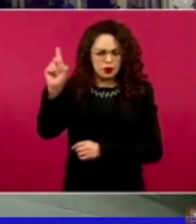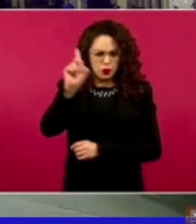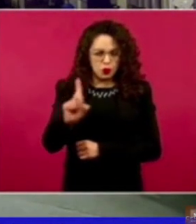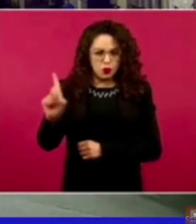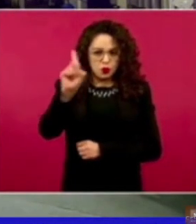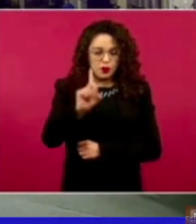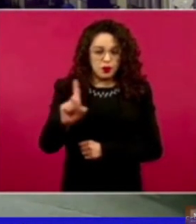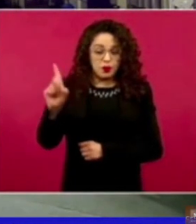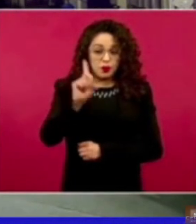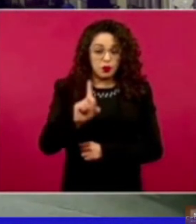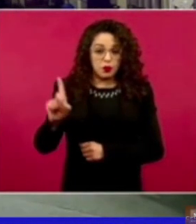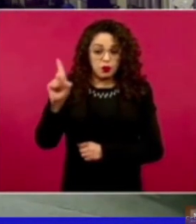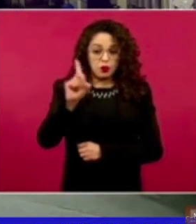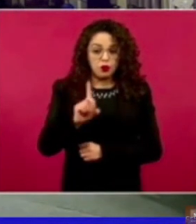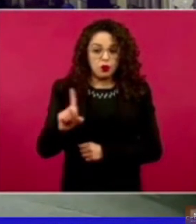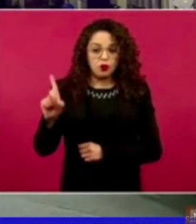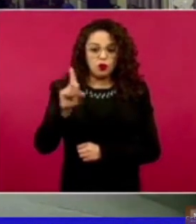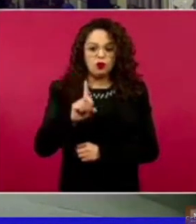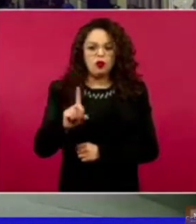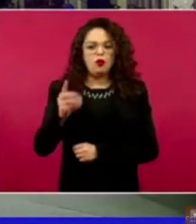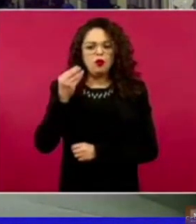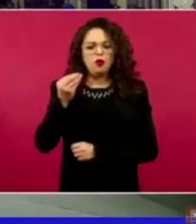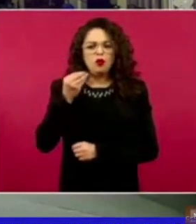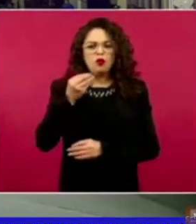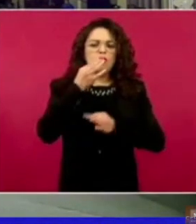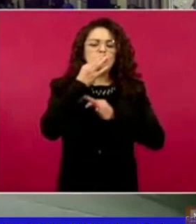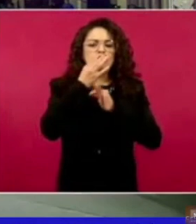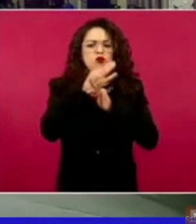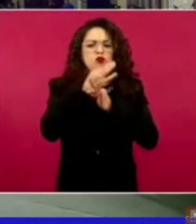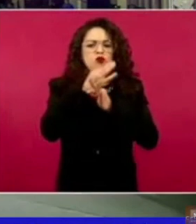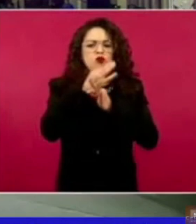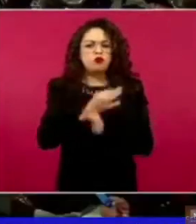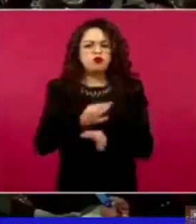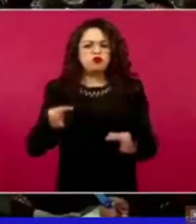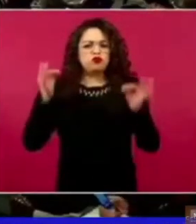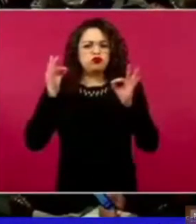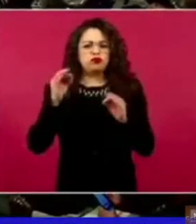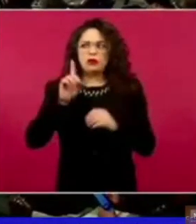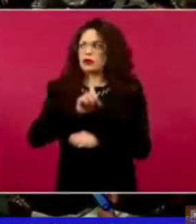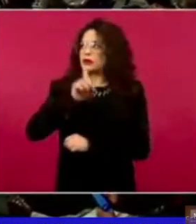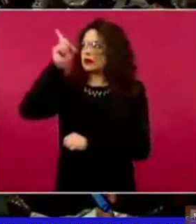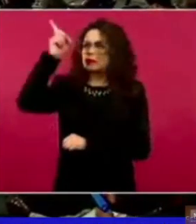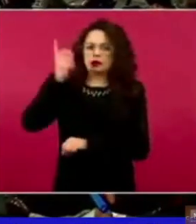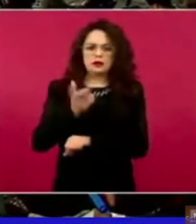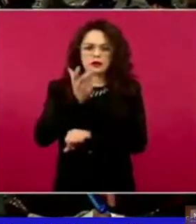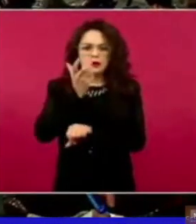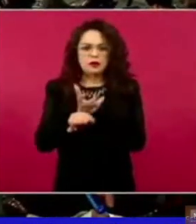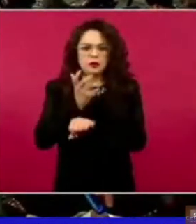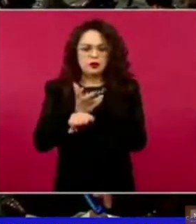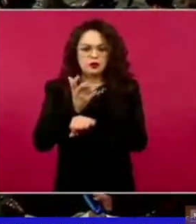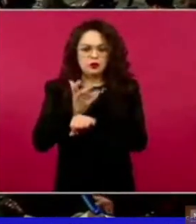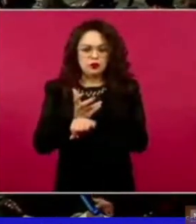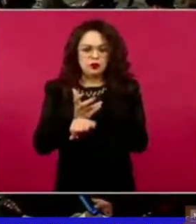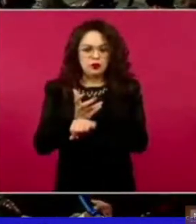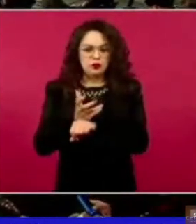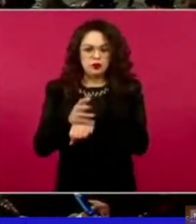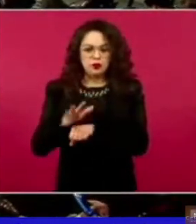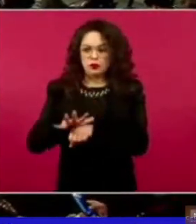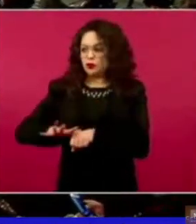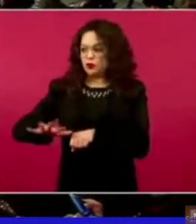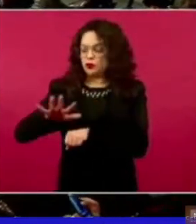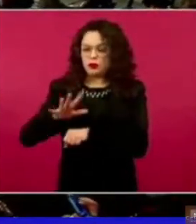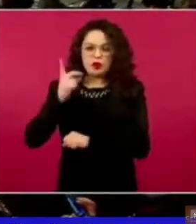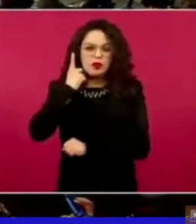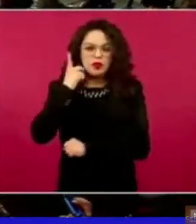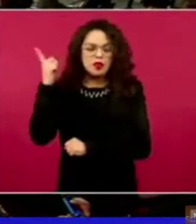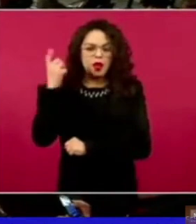trascendió mucho una noticia en el Congreso norteamericano sobre querer nombrar o